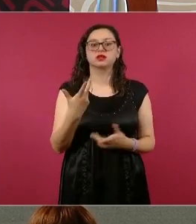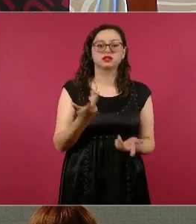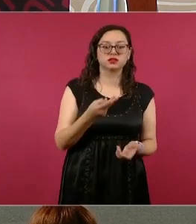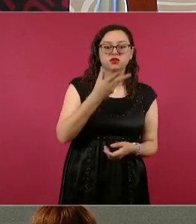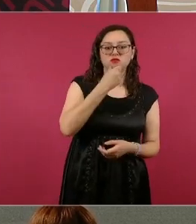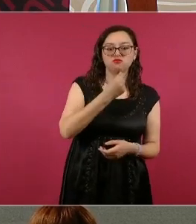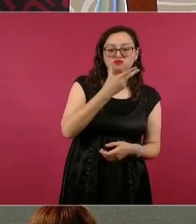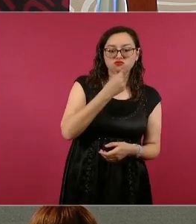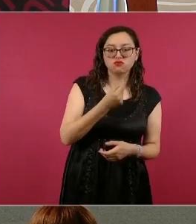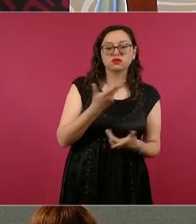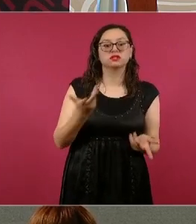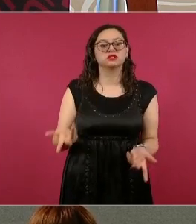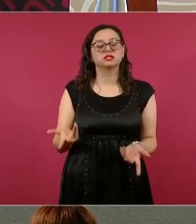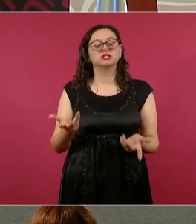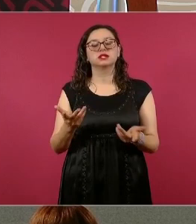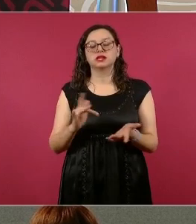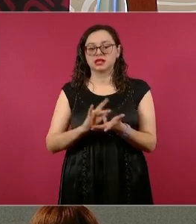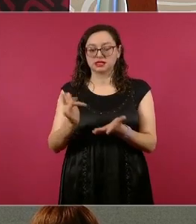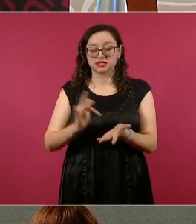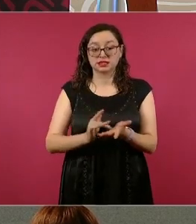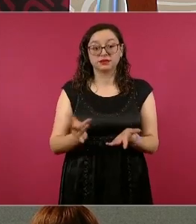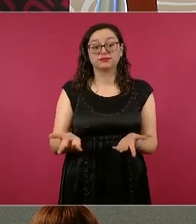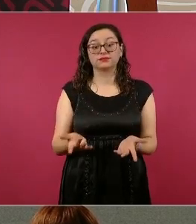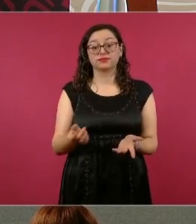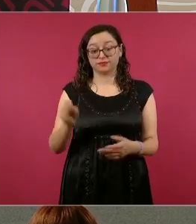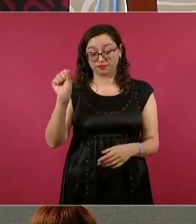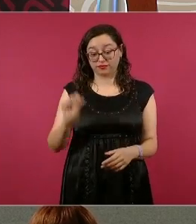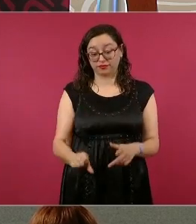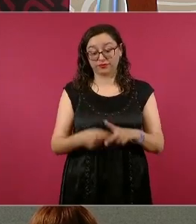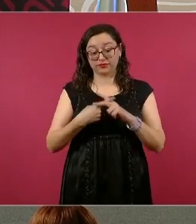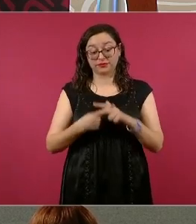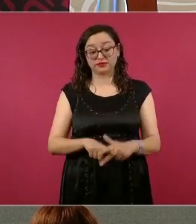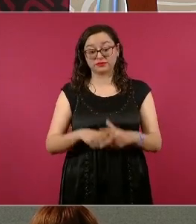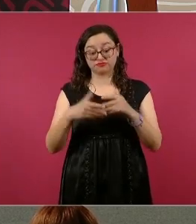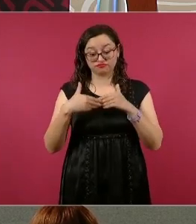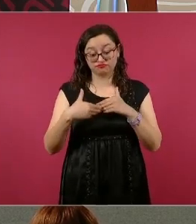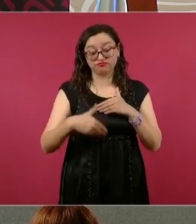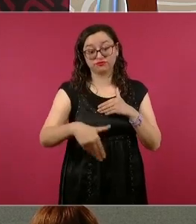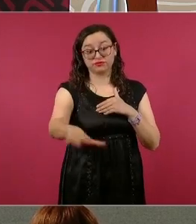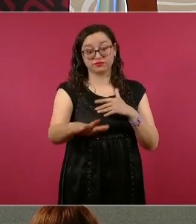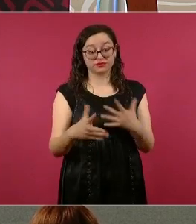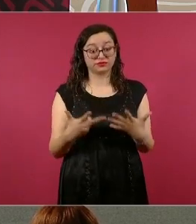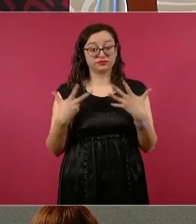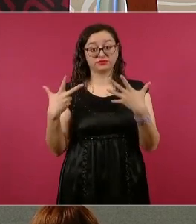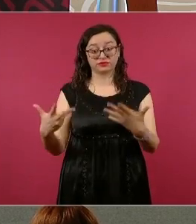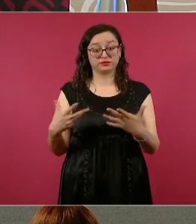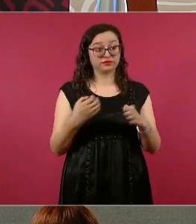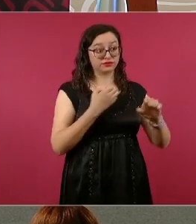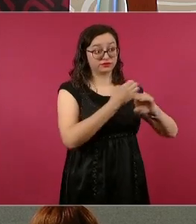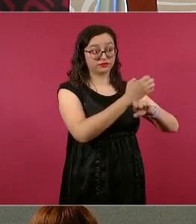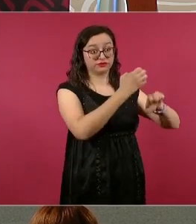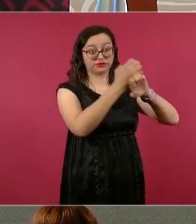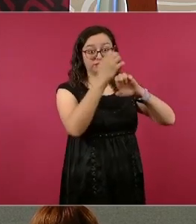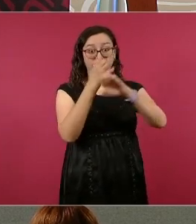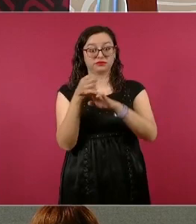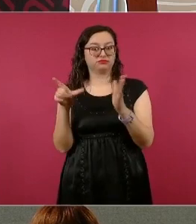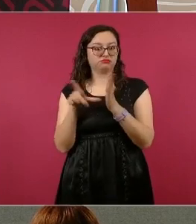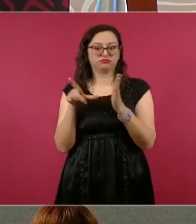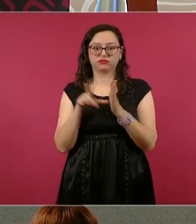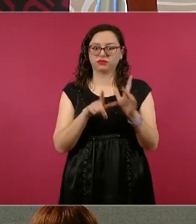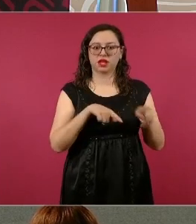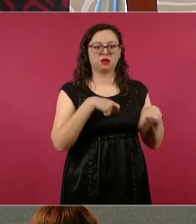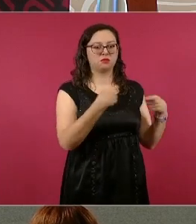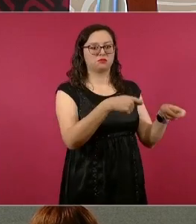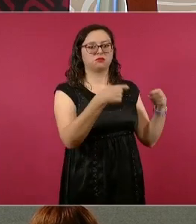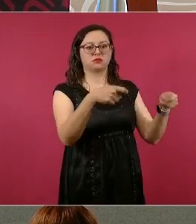la gobernadora Indira Vizcaíno, a partir de este momento, en los 8 estados que acabamos de ver, se empiezan a repartir